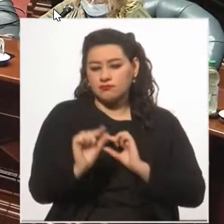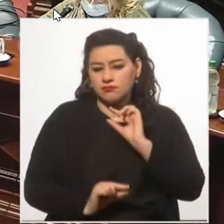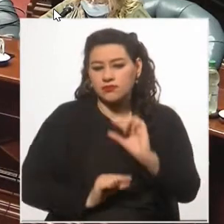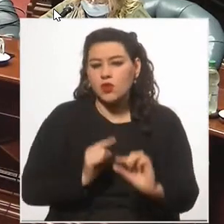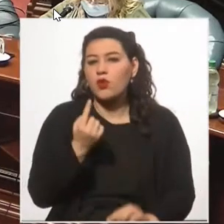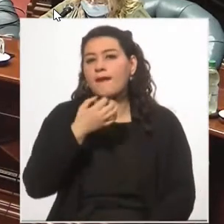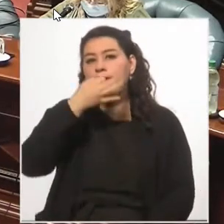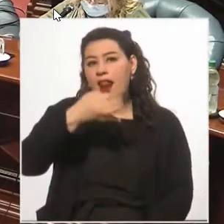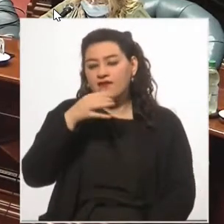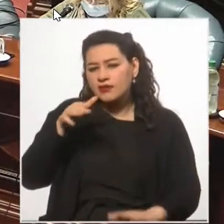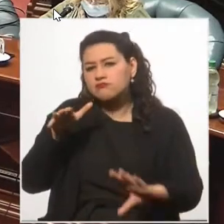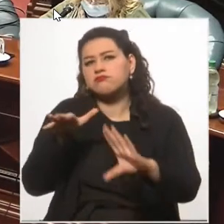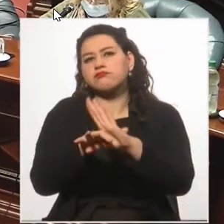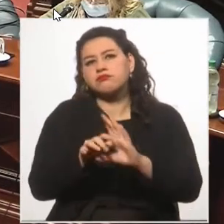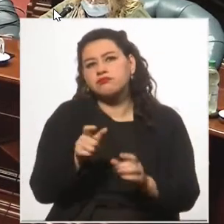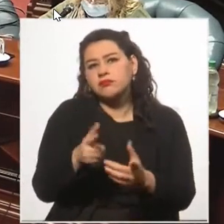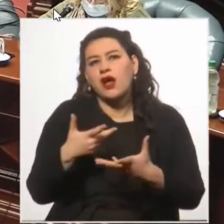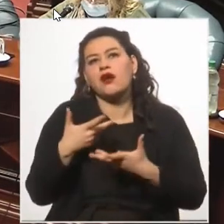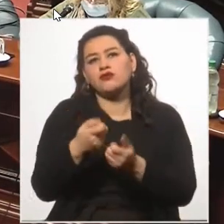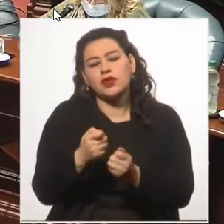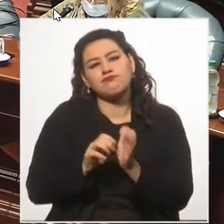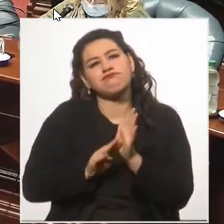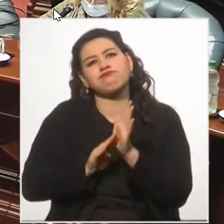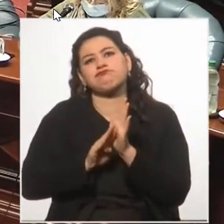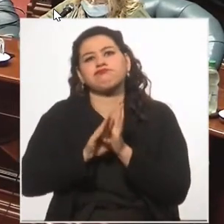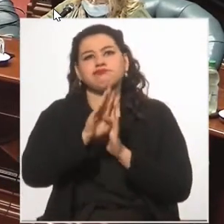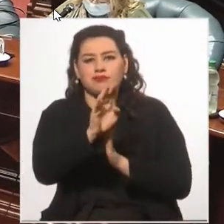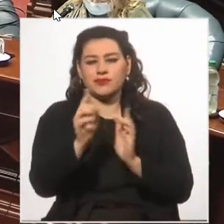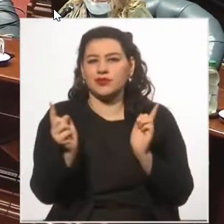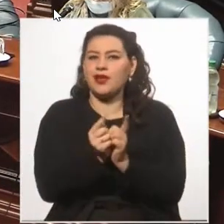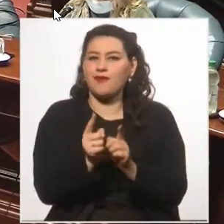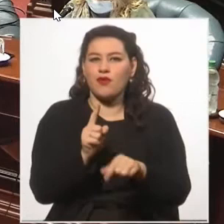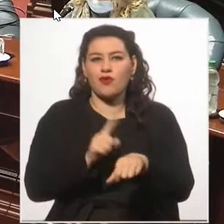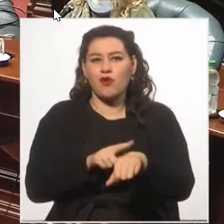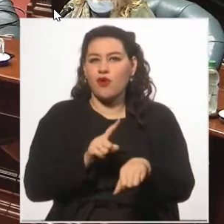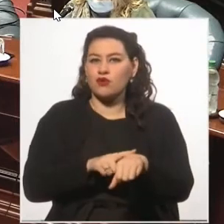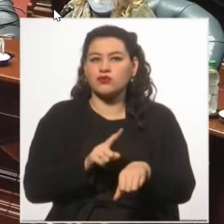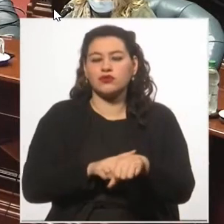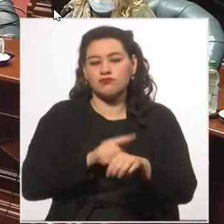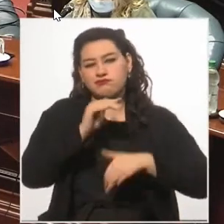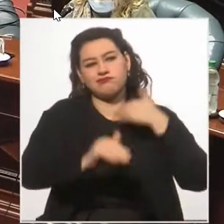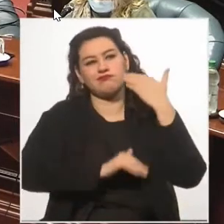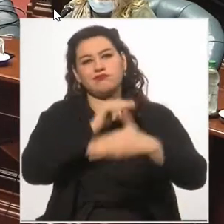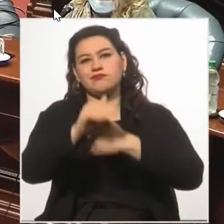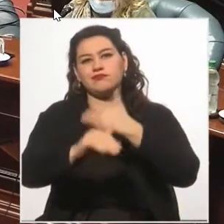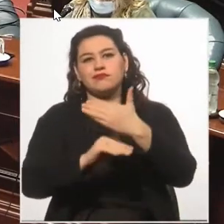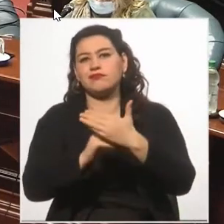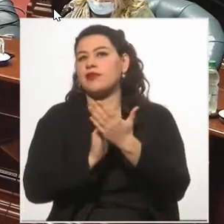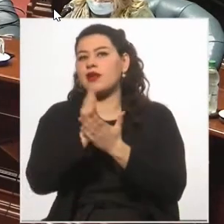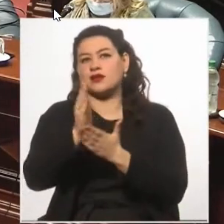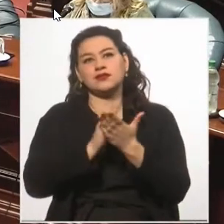una palabra oportuna suele rendir en corto tiempo los frutos de una